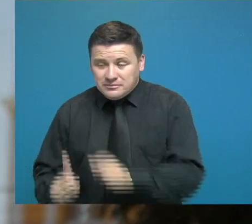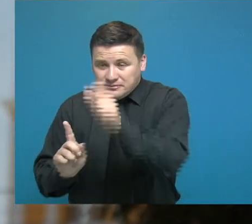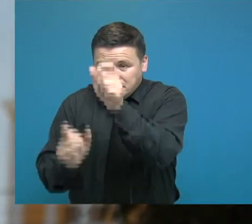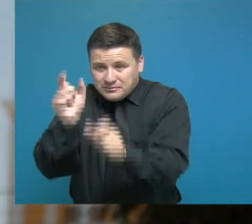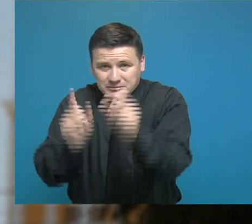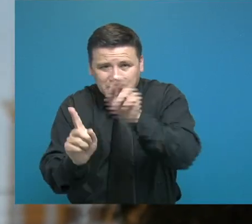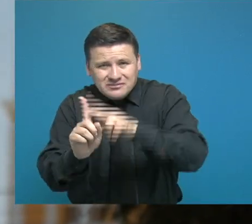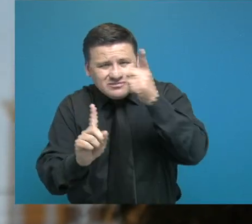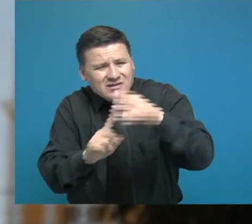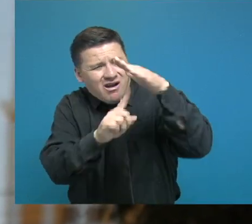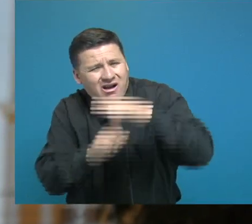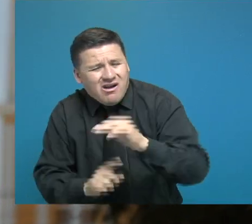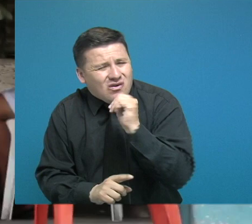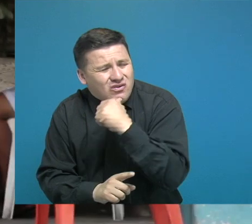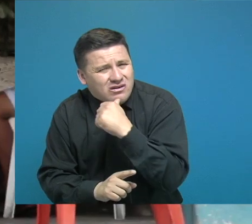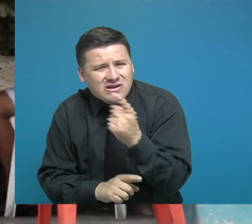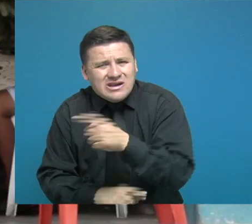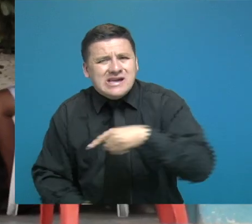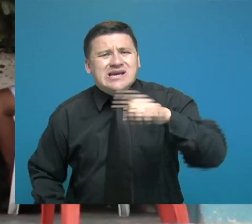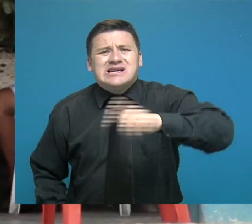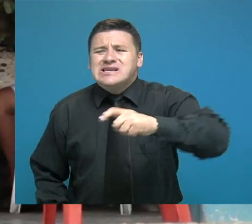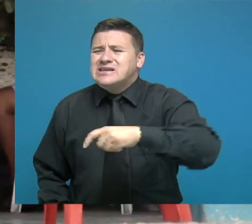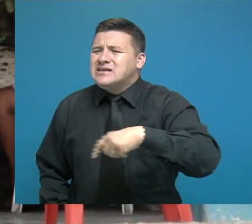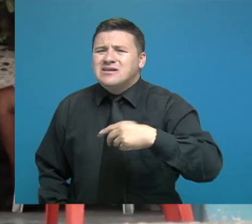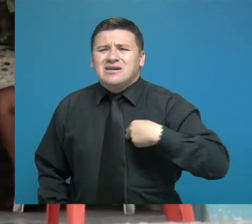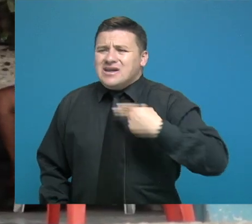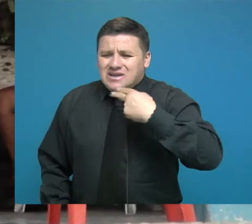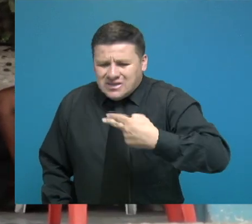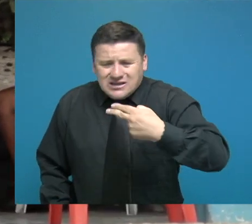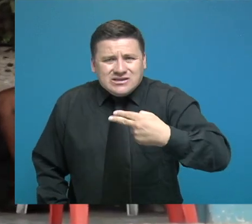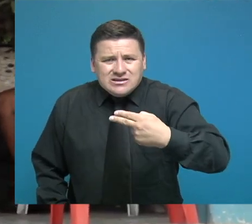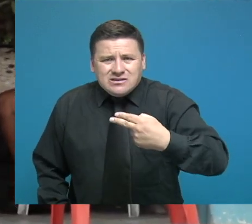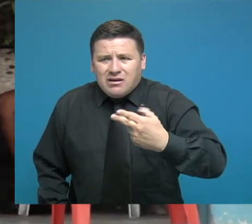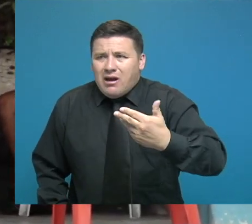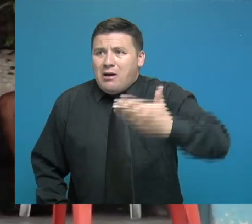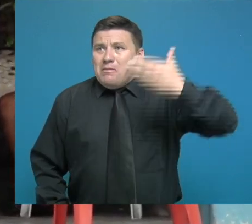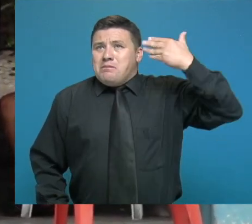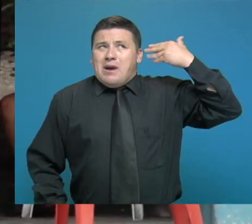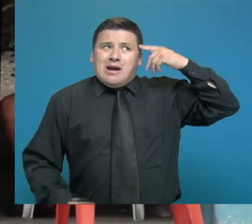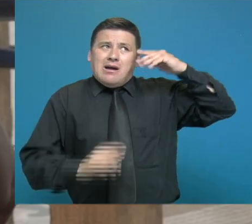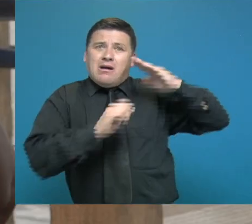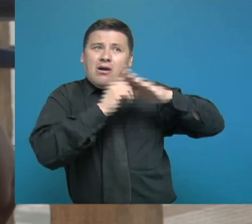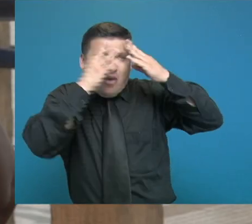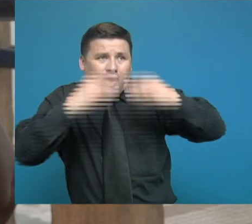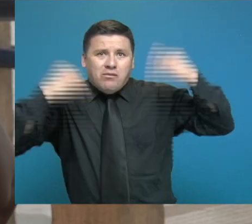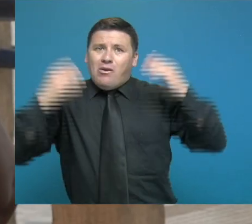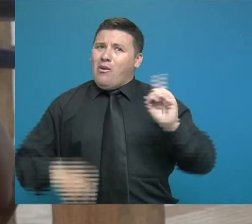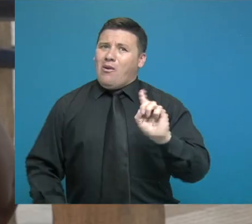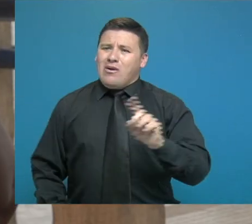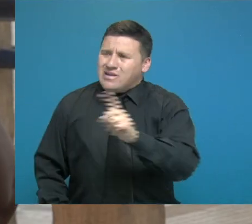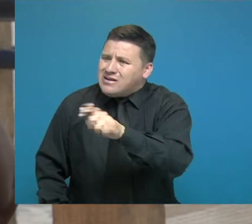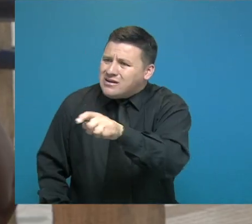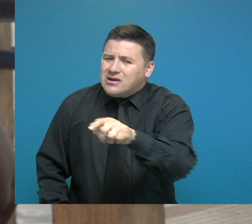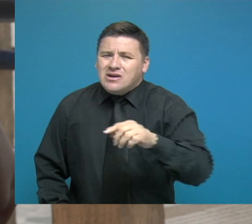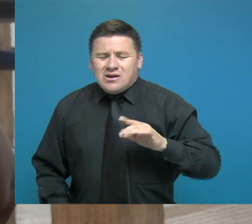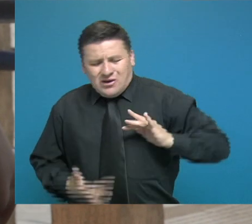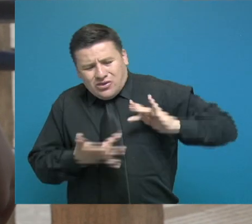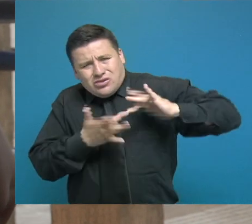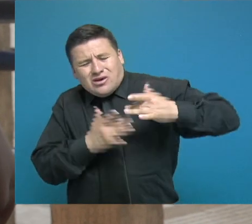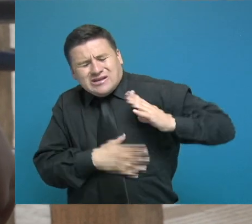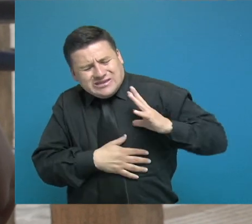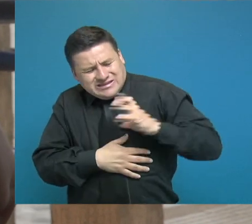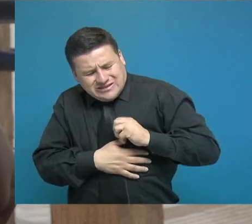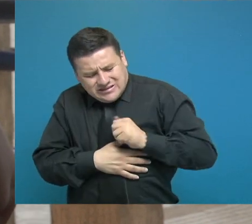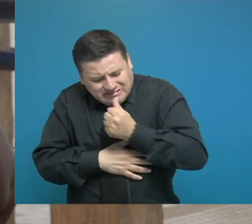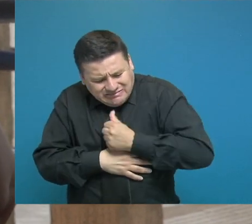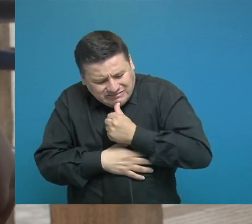Para las víctimas, no obstante, es evidente la necesidad de que sus historias no pertenezcan al pasado, ni al olvido. Pese al dolor y